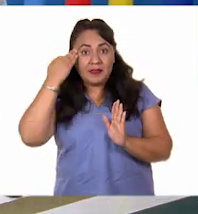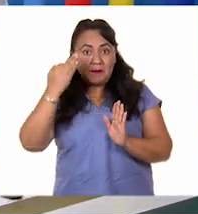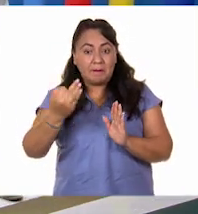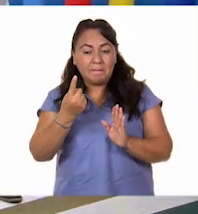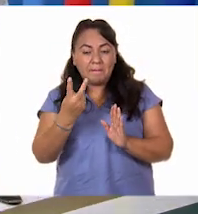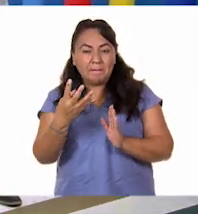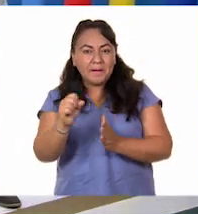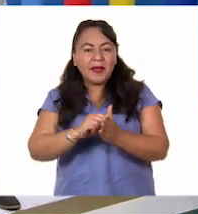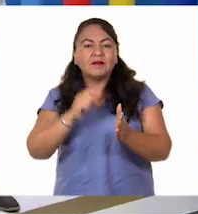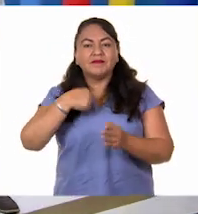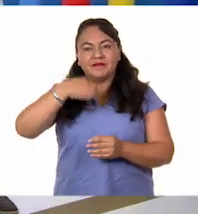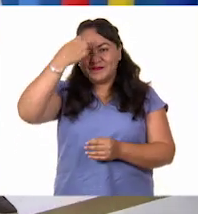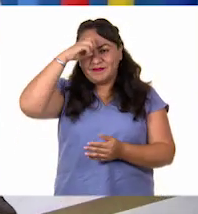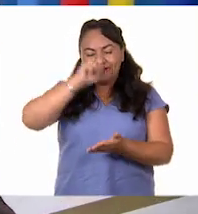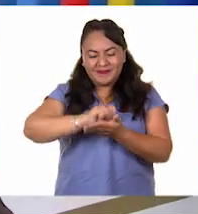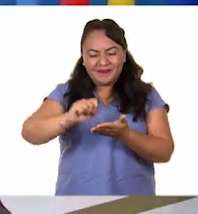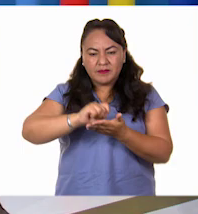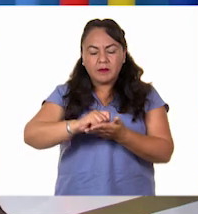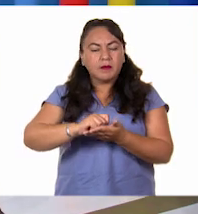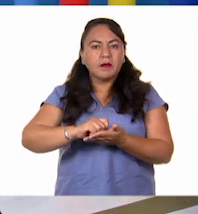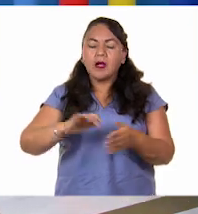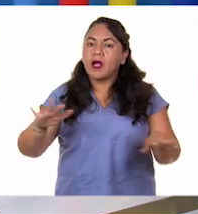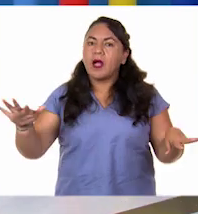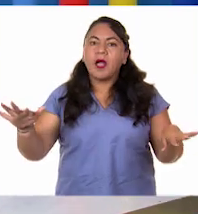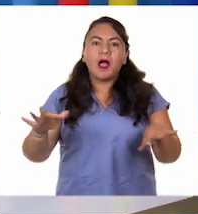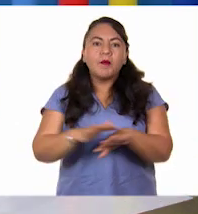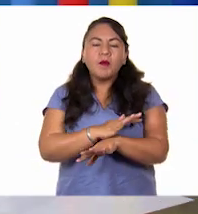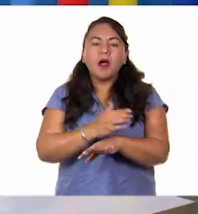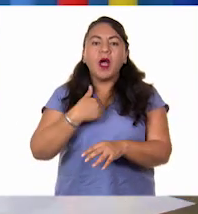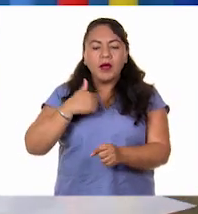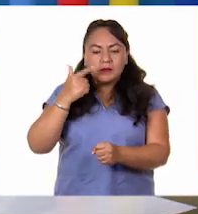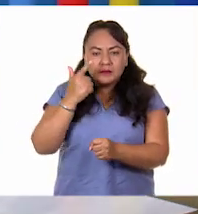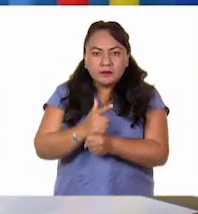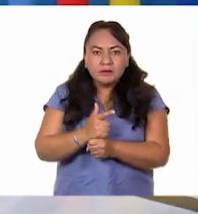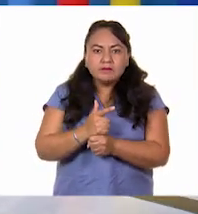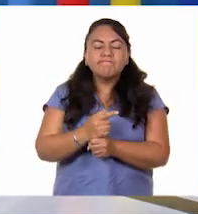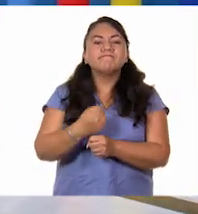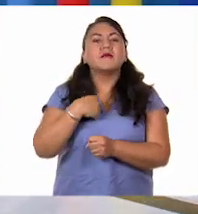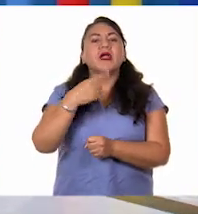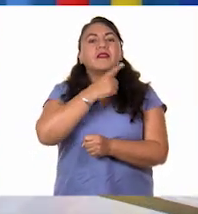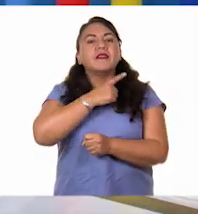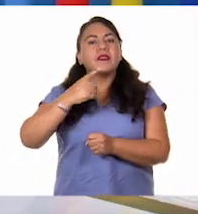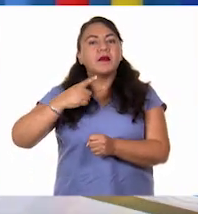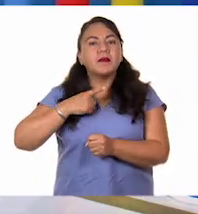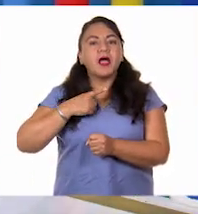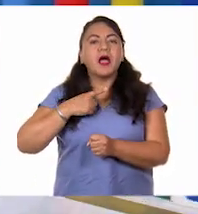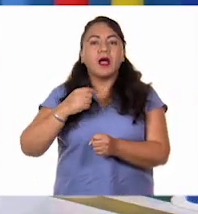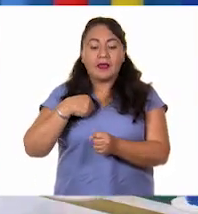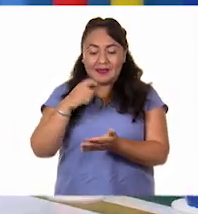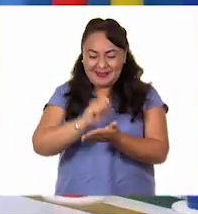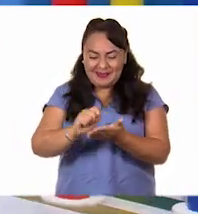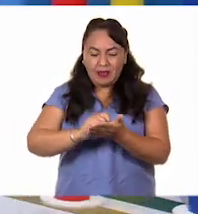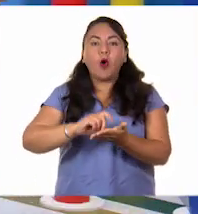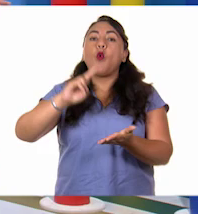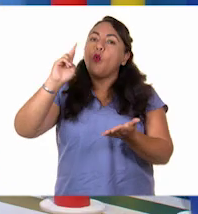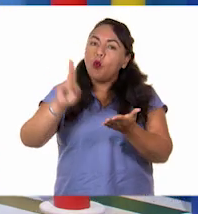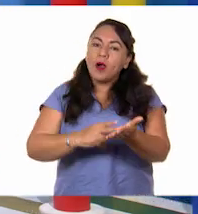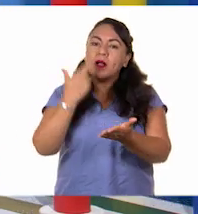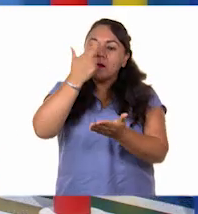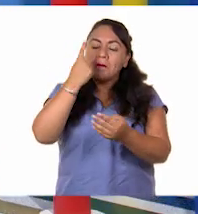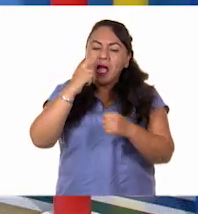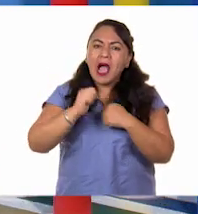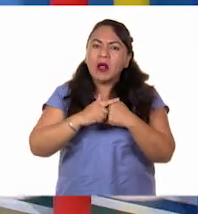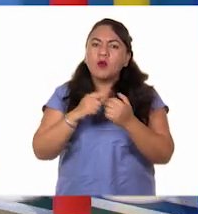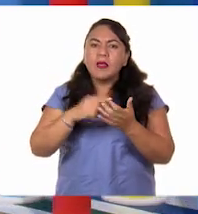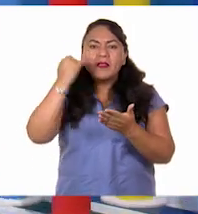experiencia como escritor pues se transformó porque me di cuenta de que tenía que revisar lo que escribía para que no se me pasara